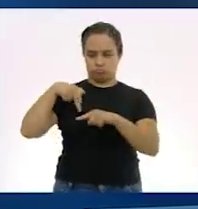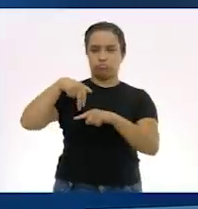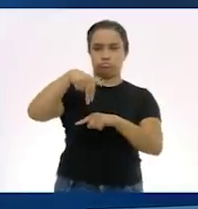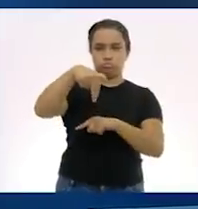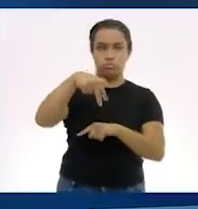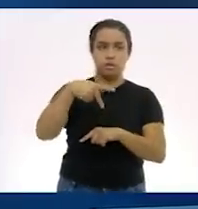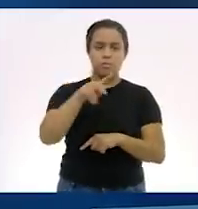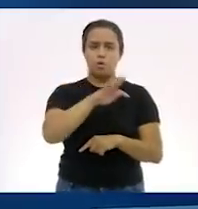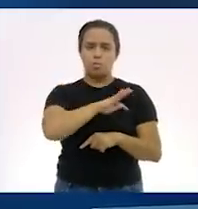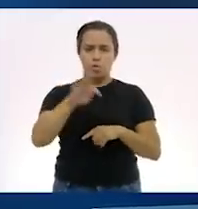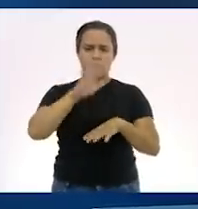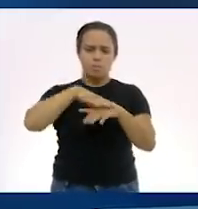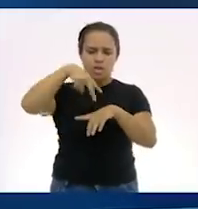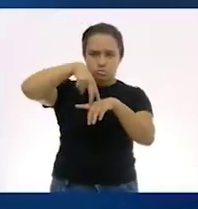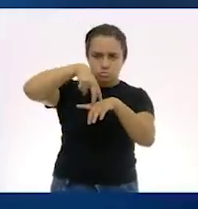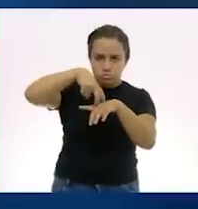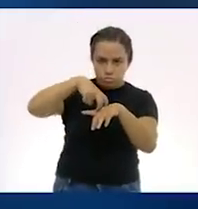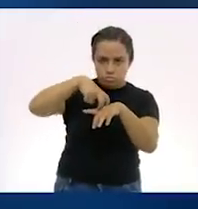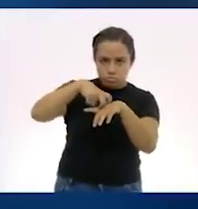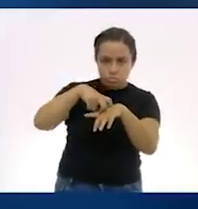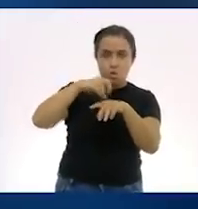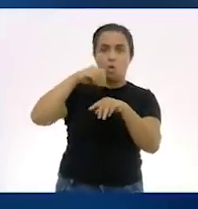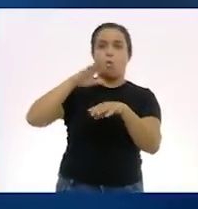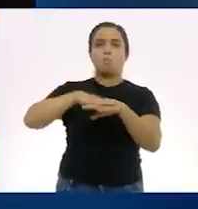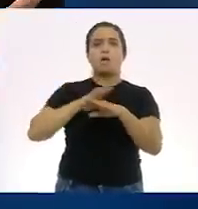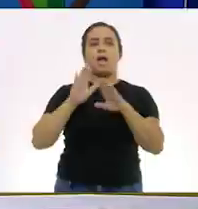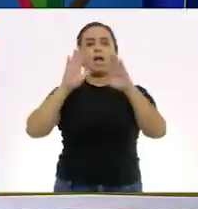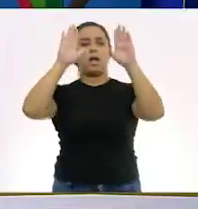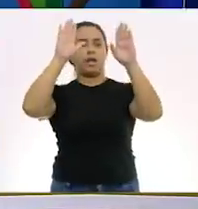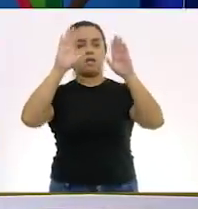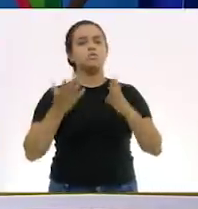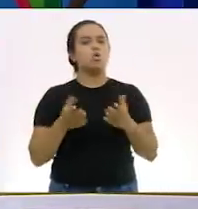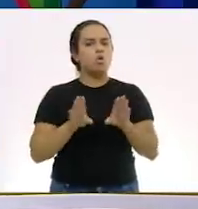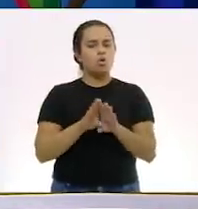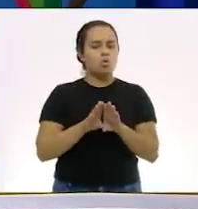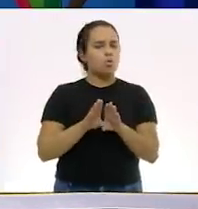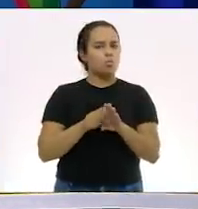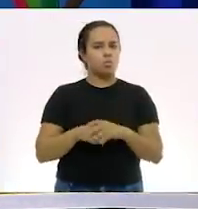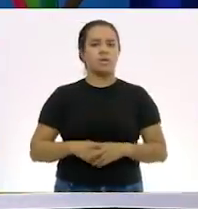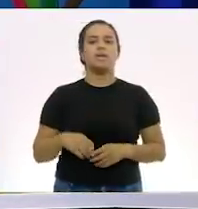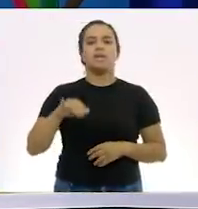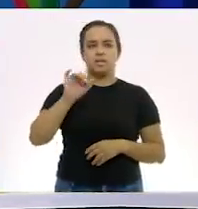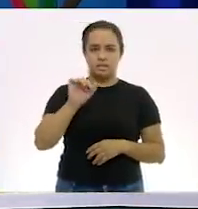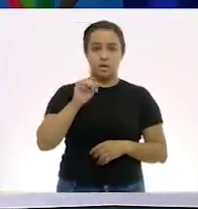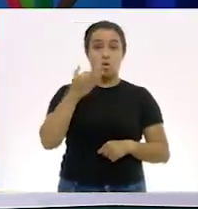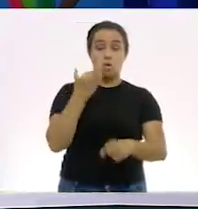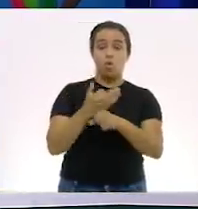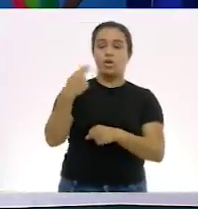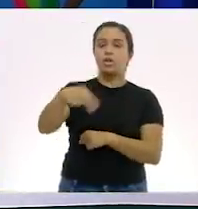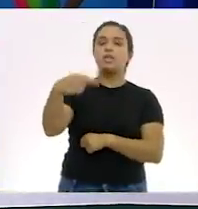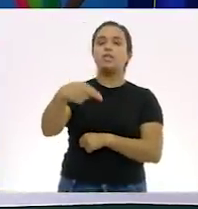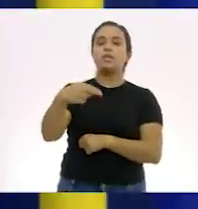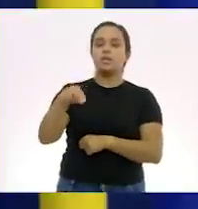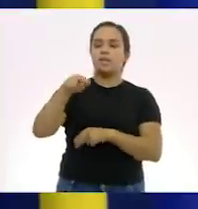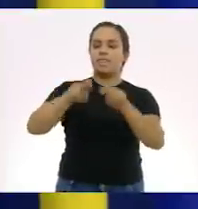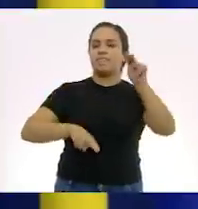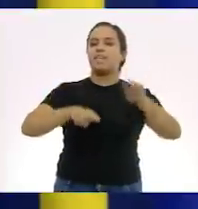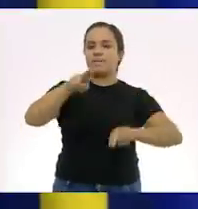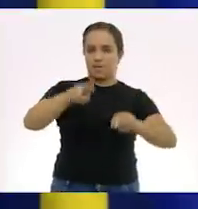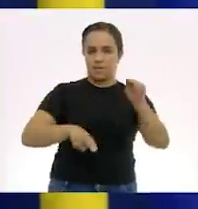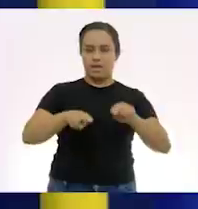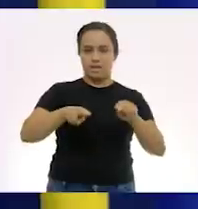Ahora regreso y estos son movimientos curvos que yo puedo hacer en mi espacio personal. perdón. En